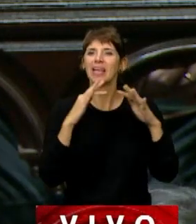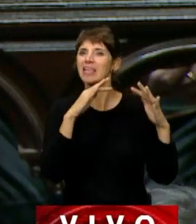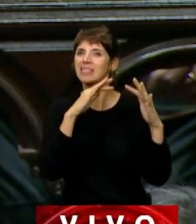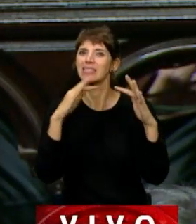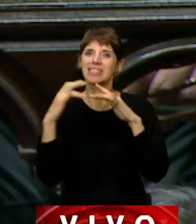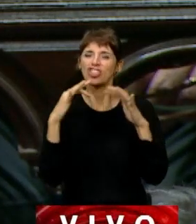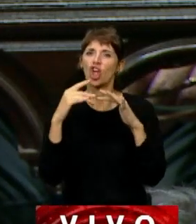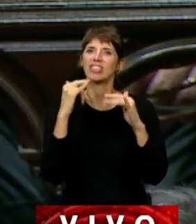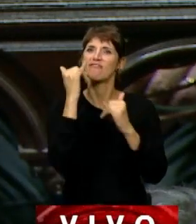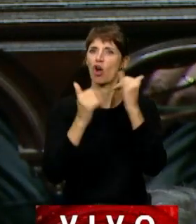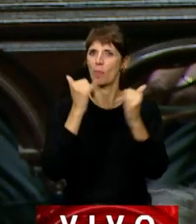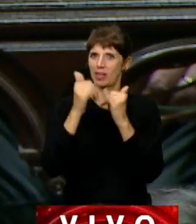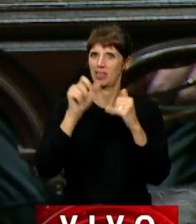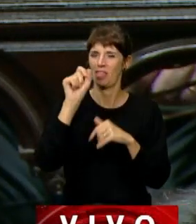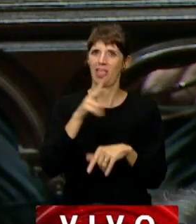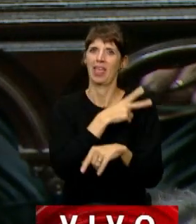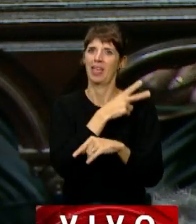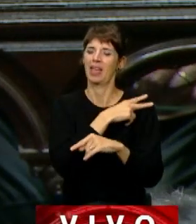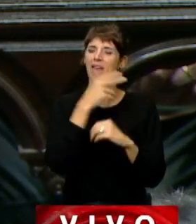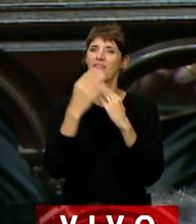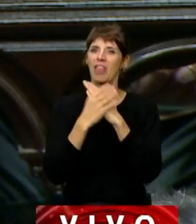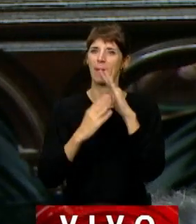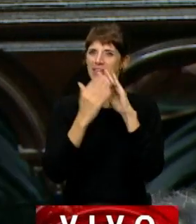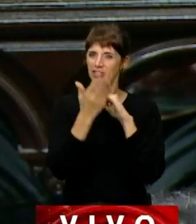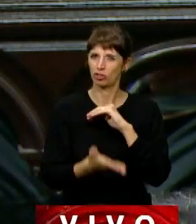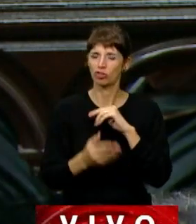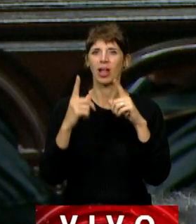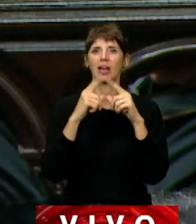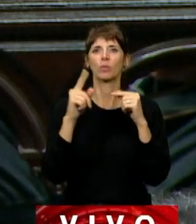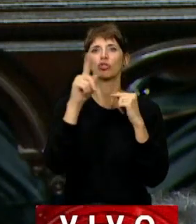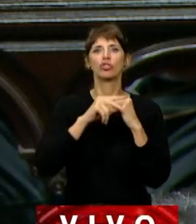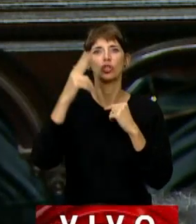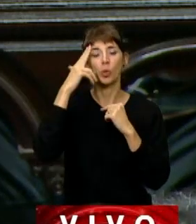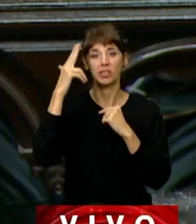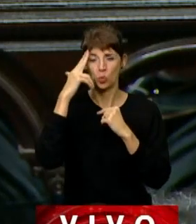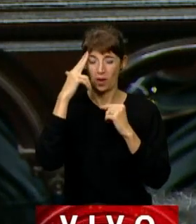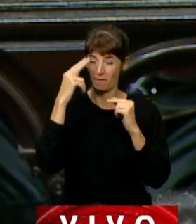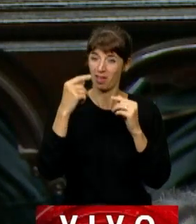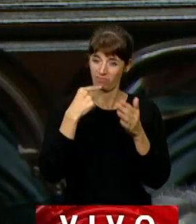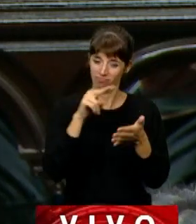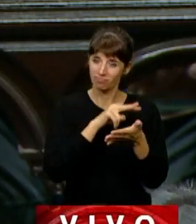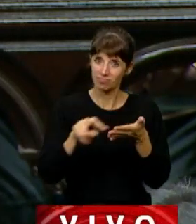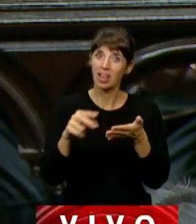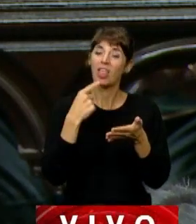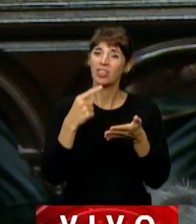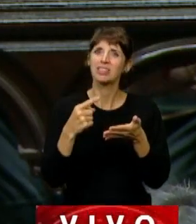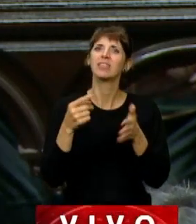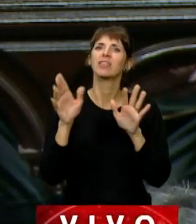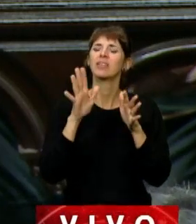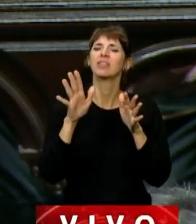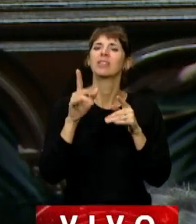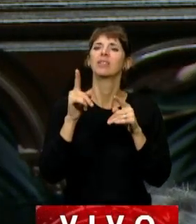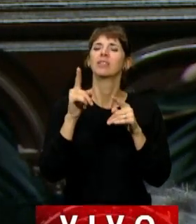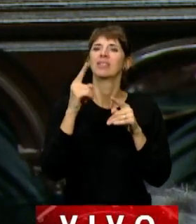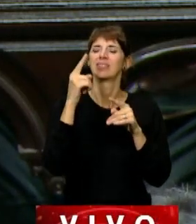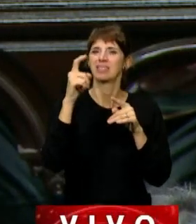jefe de gabinete. ¿Y qué hay? El artículo 199 dice: el jefe de gabinete, con una anticipación no inferior a